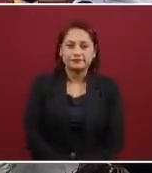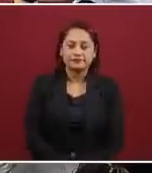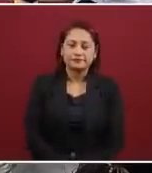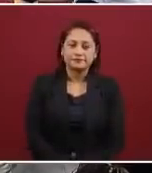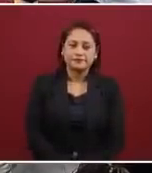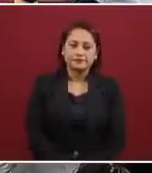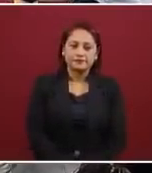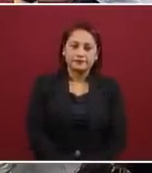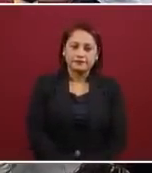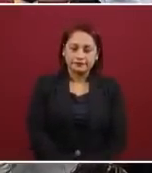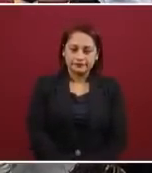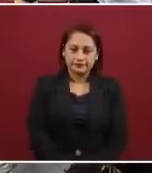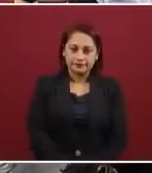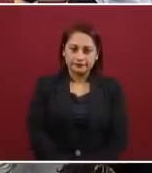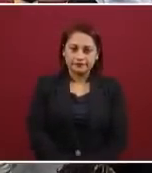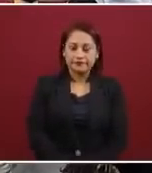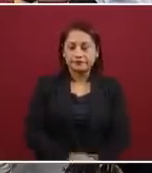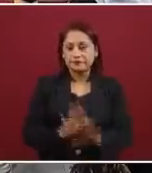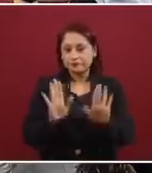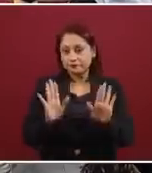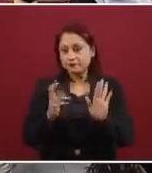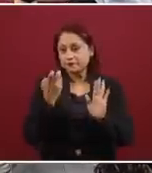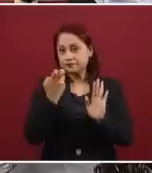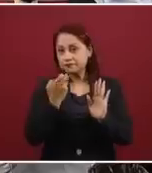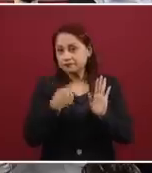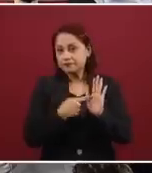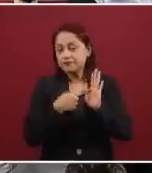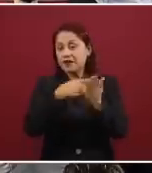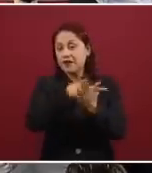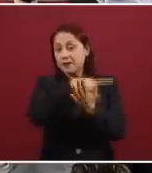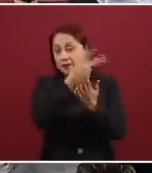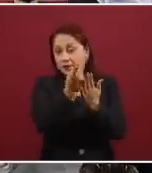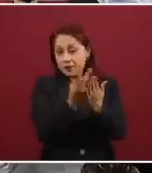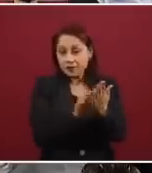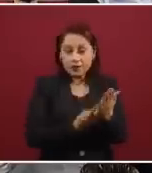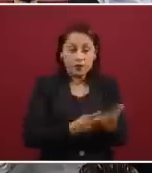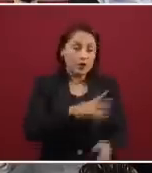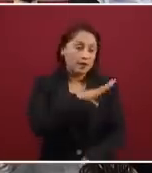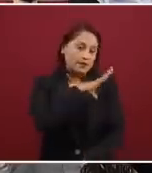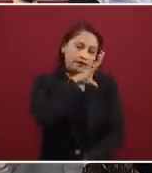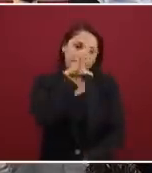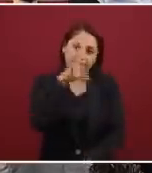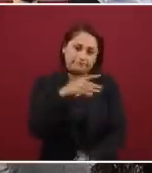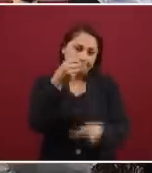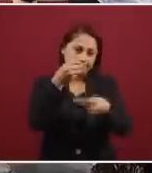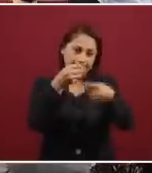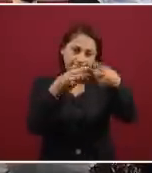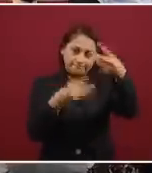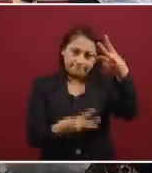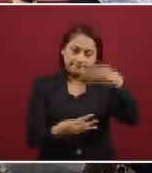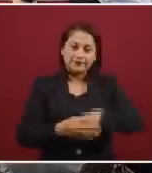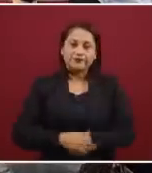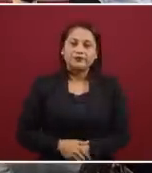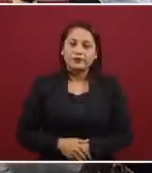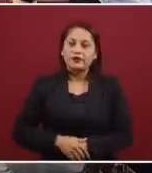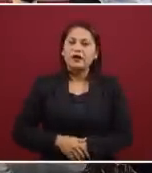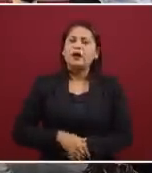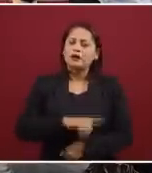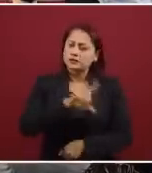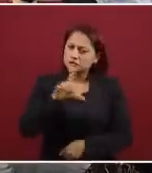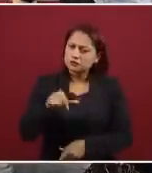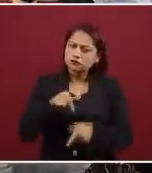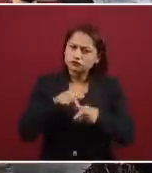Pues este es el programa en general. Vamos a dar más información porque